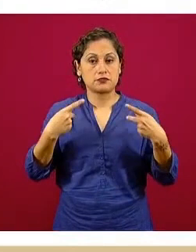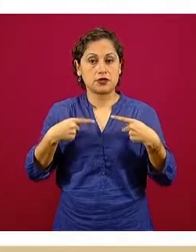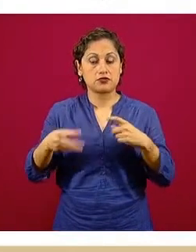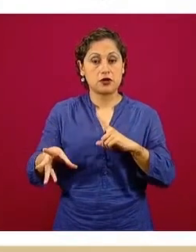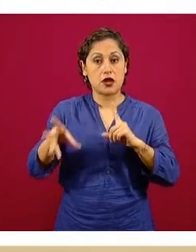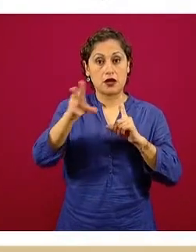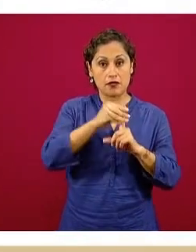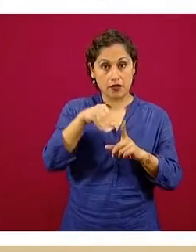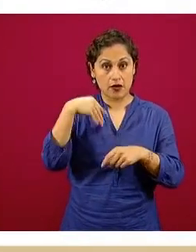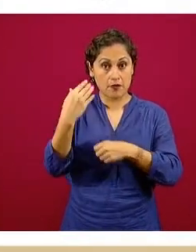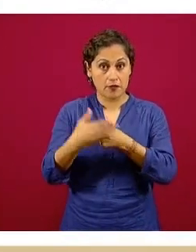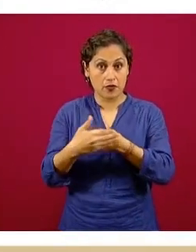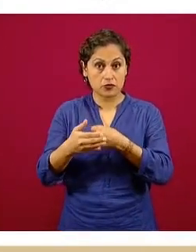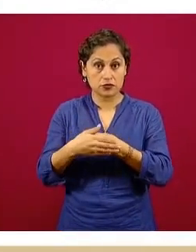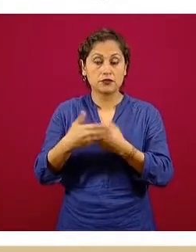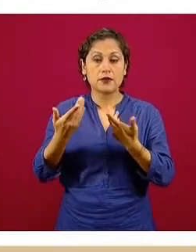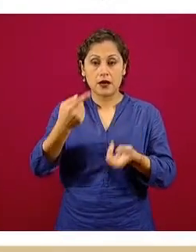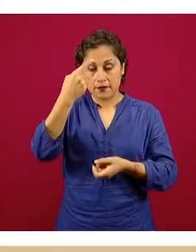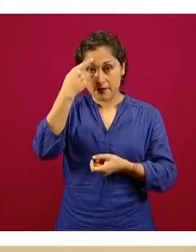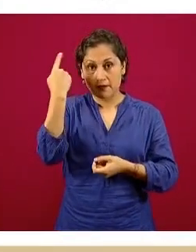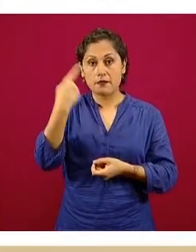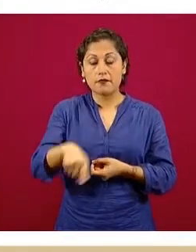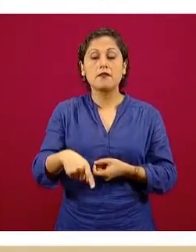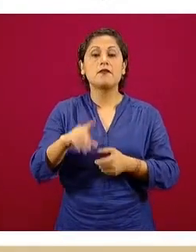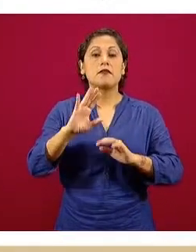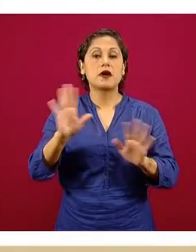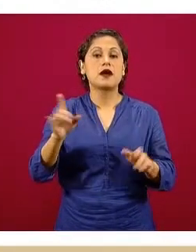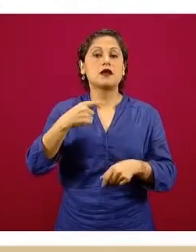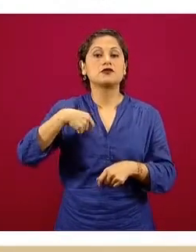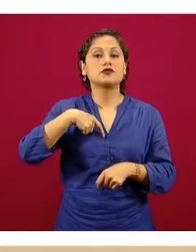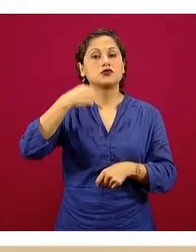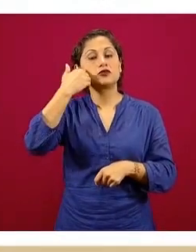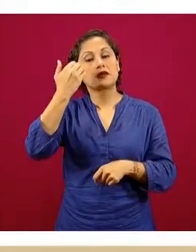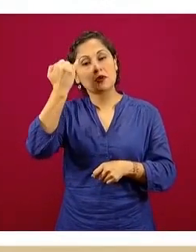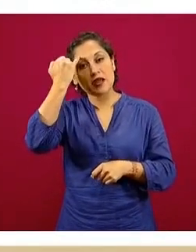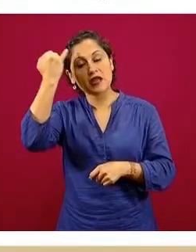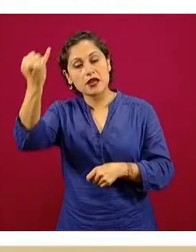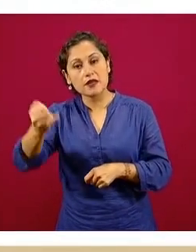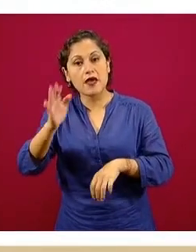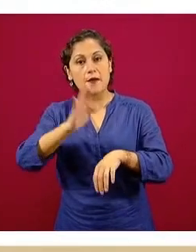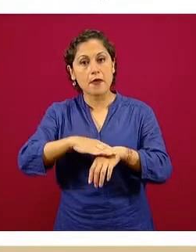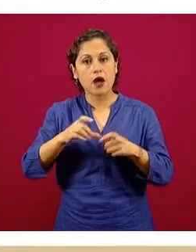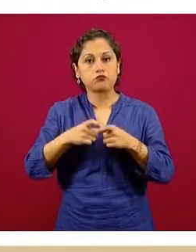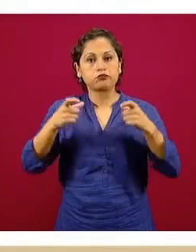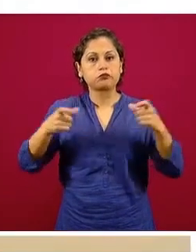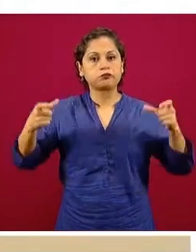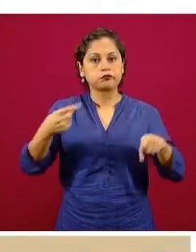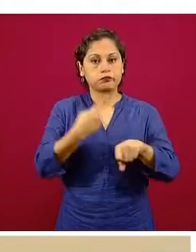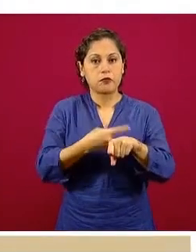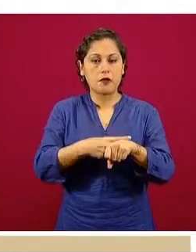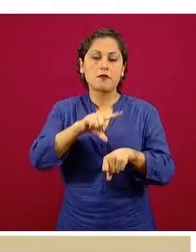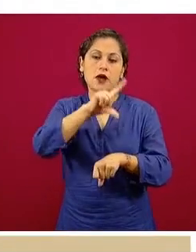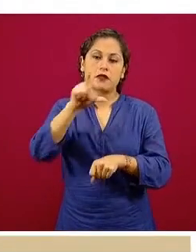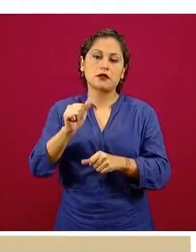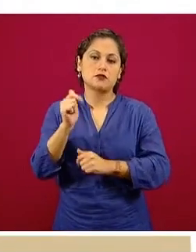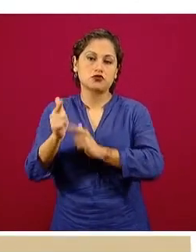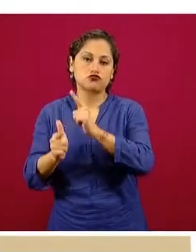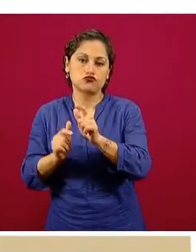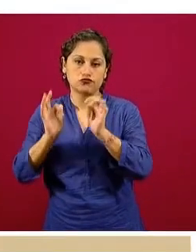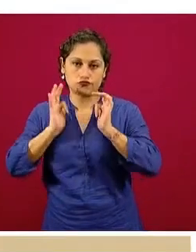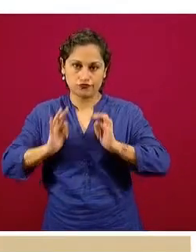inmunidad de rebaño que se quiere lograr en un futuro próximo veamos el grupo de ocupación y disponibilidad